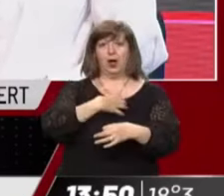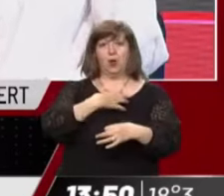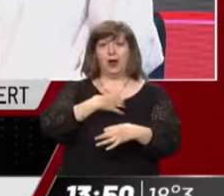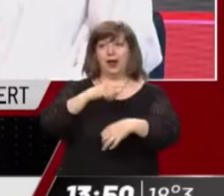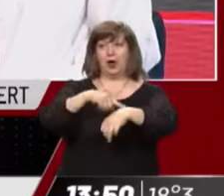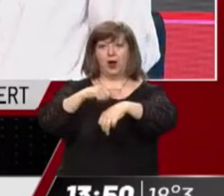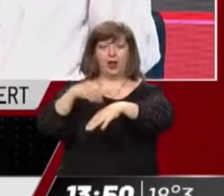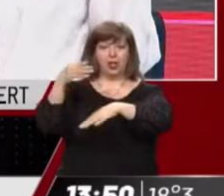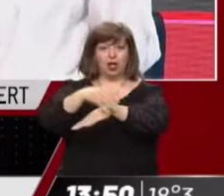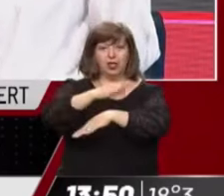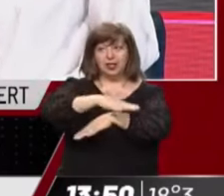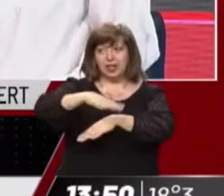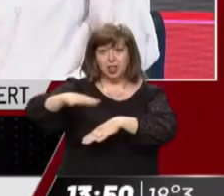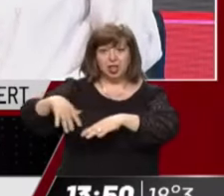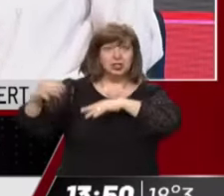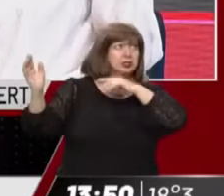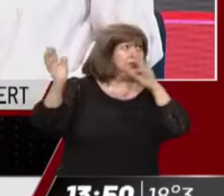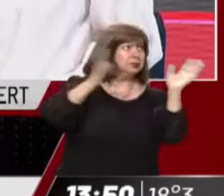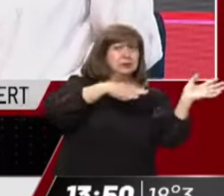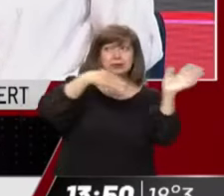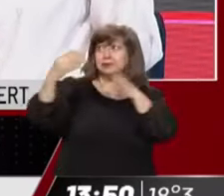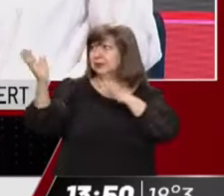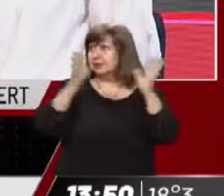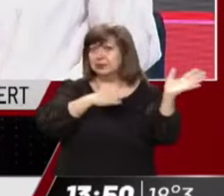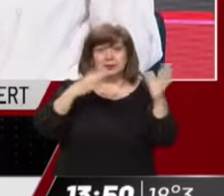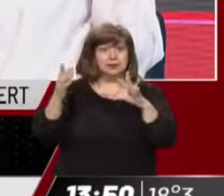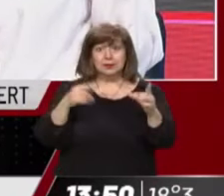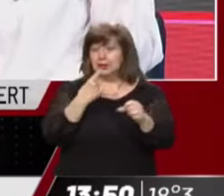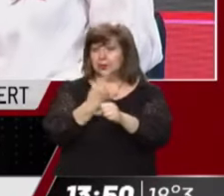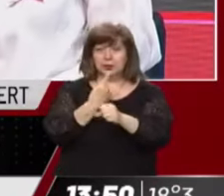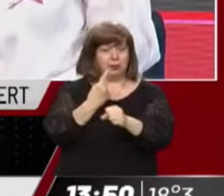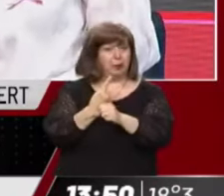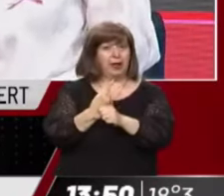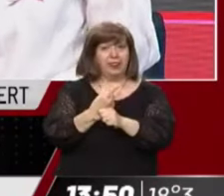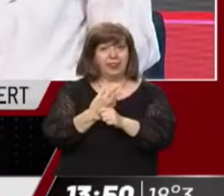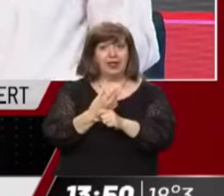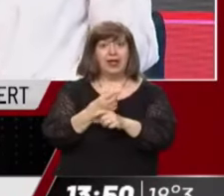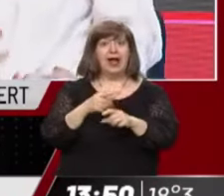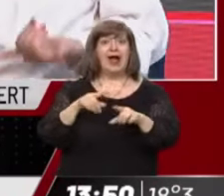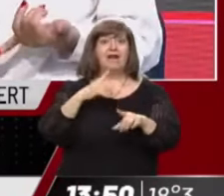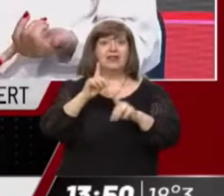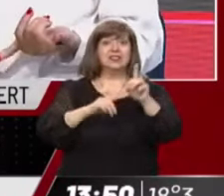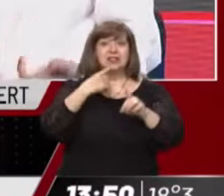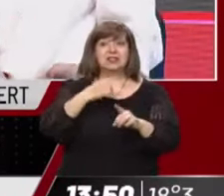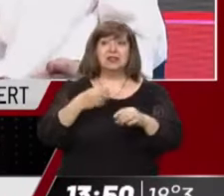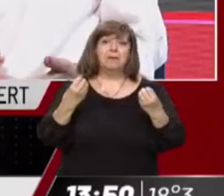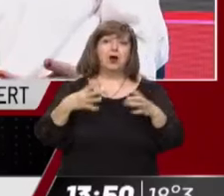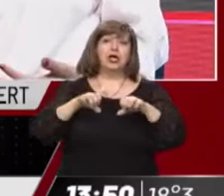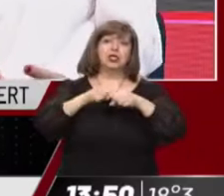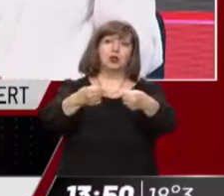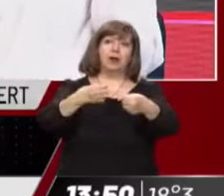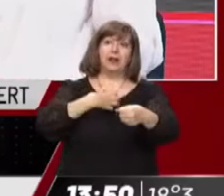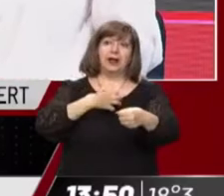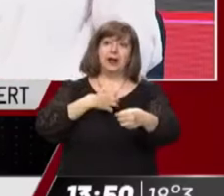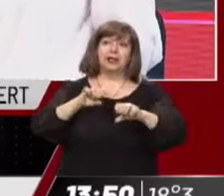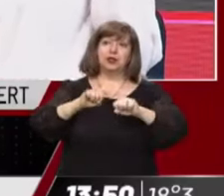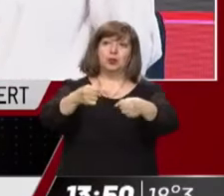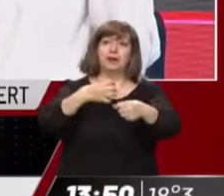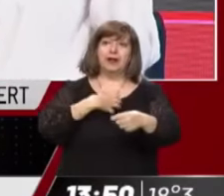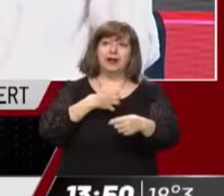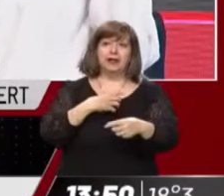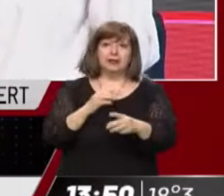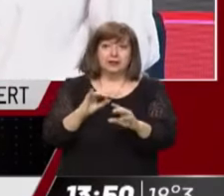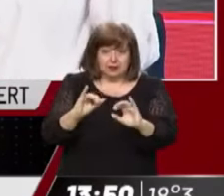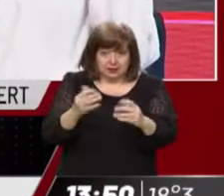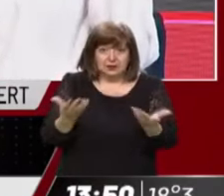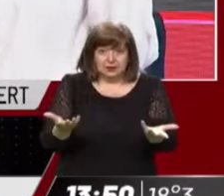escolar y con niños dando vuelta en un edificio la situación podría ser caótica porque el árbol es enorme tiene una dimensión importante y